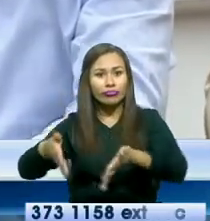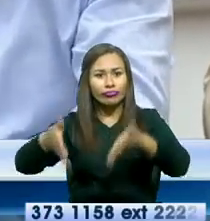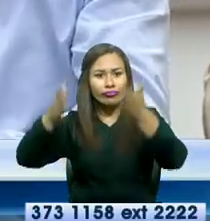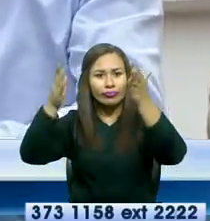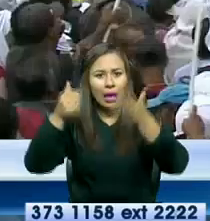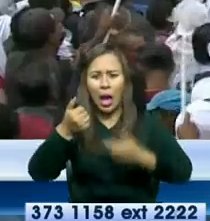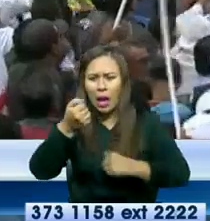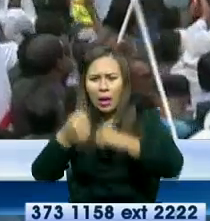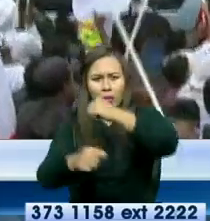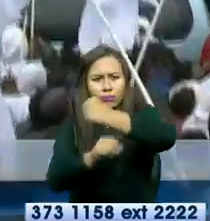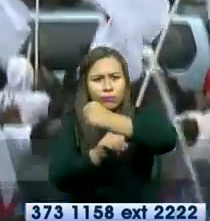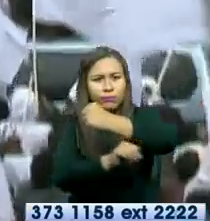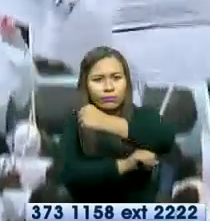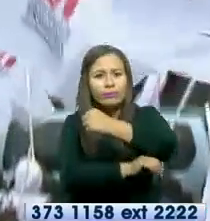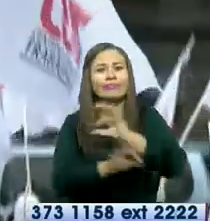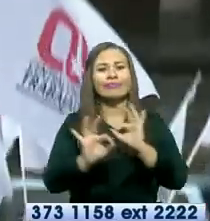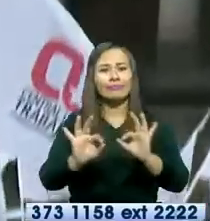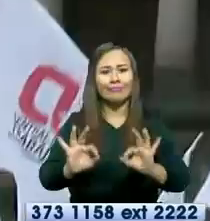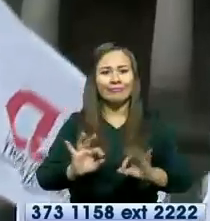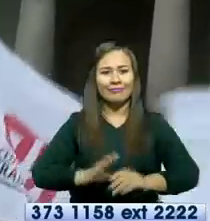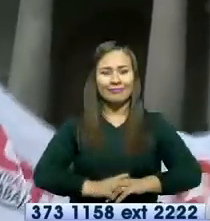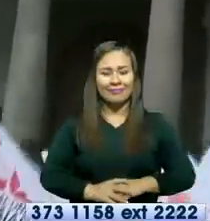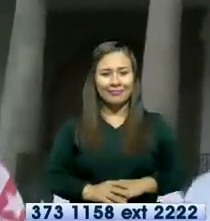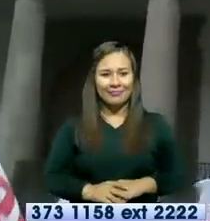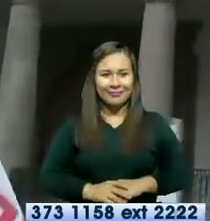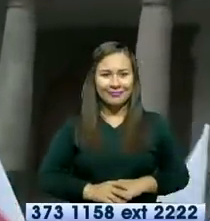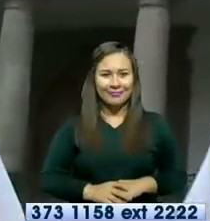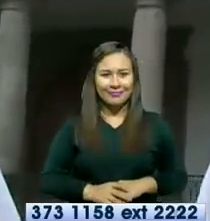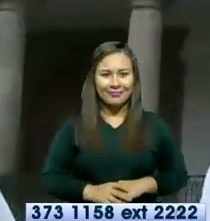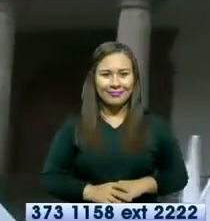Campesino. Informó Héctor Romero.